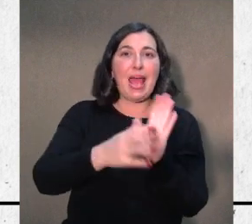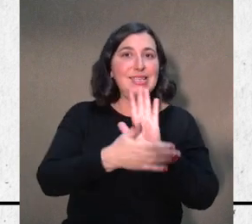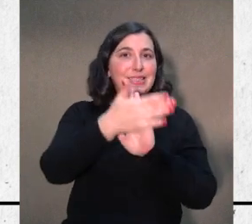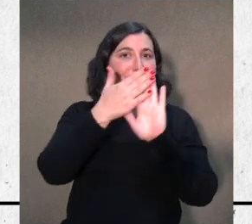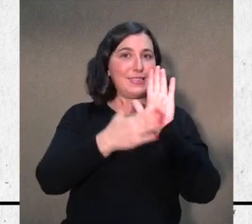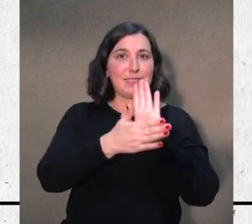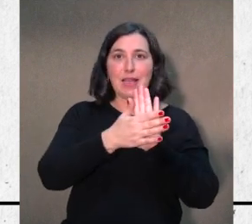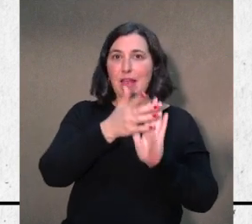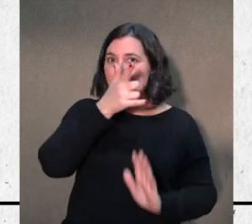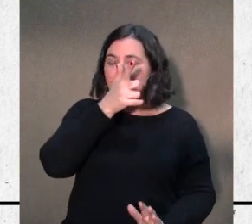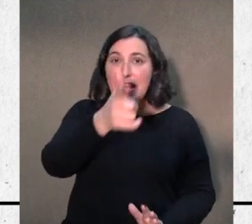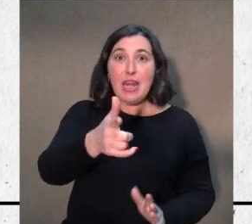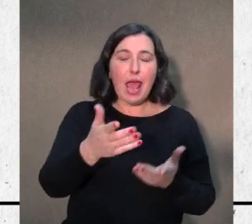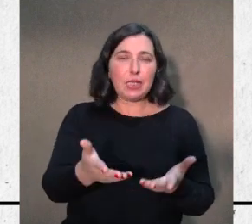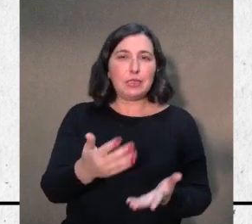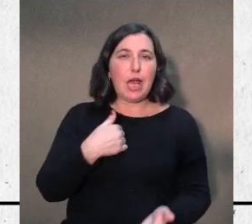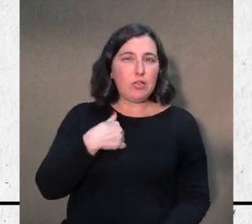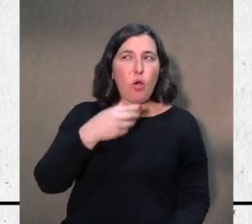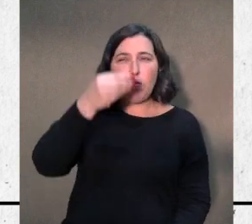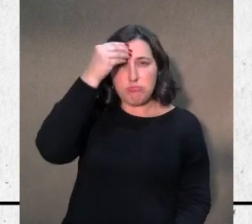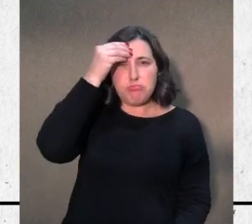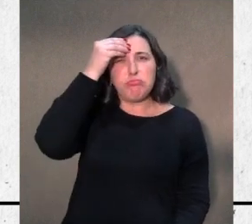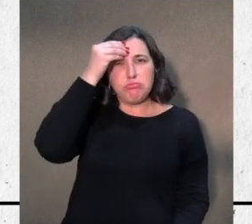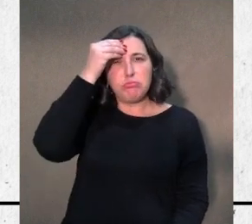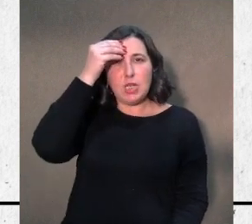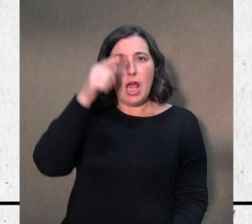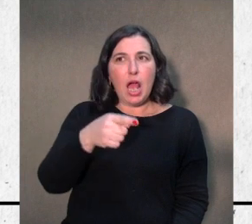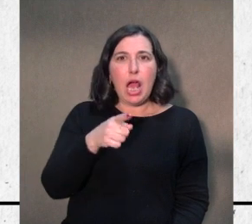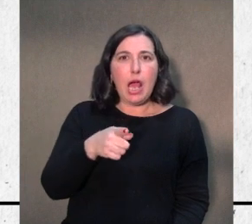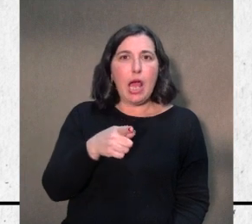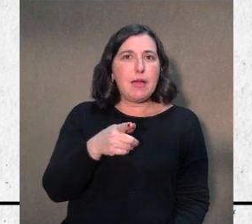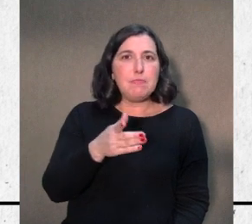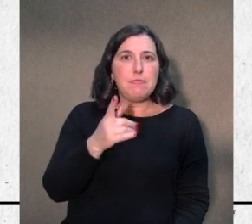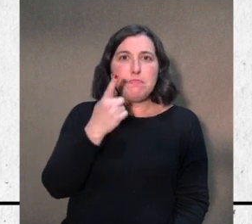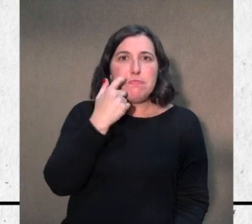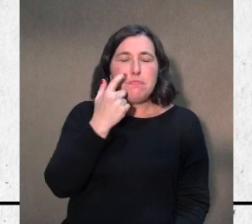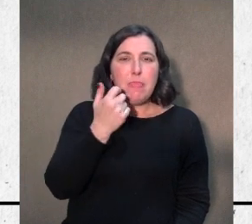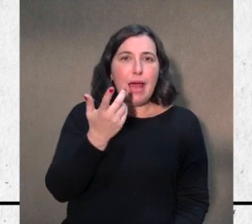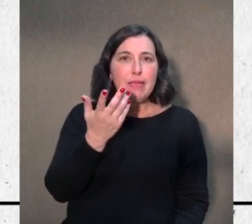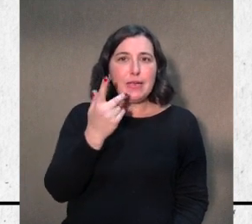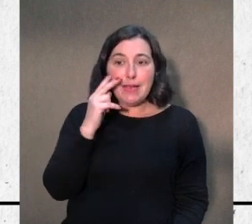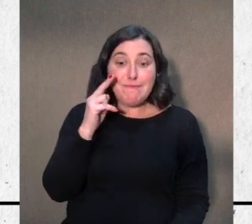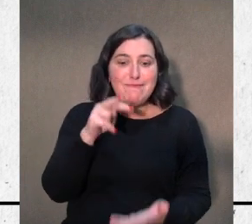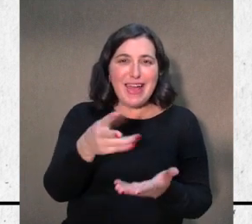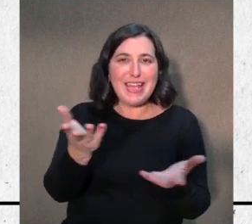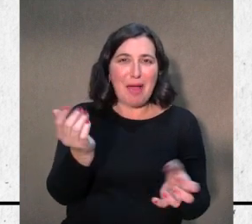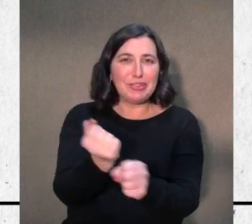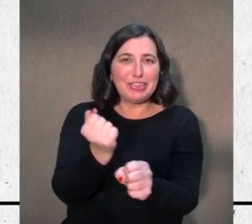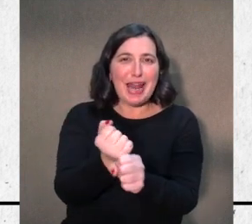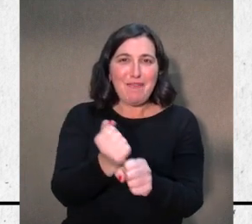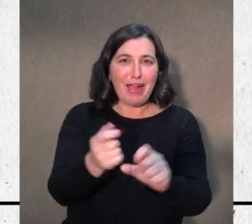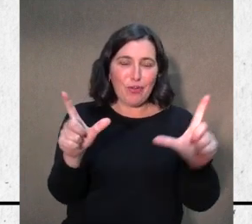siempre estaba, siempre, mi padre en el trabajo lo veíamos por la tele. Y pero bueno, sí, o sea,